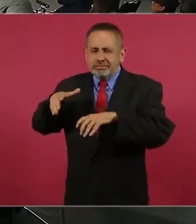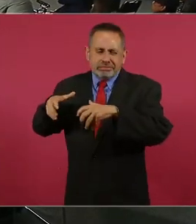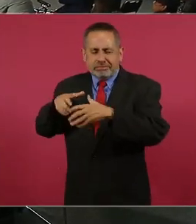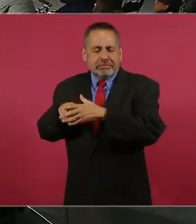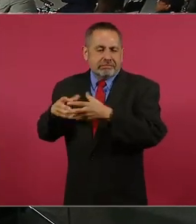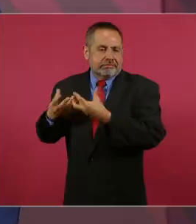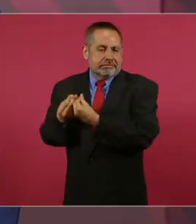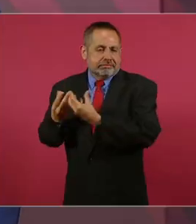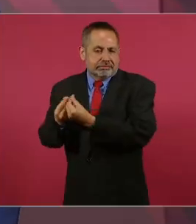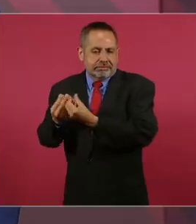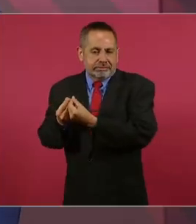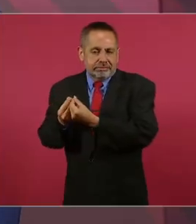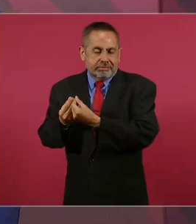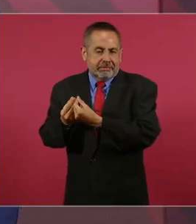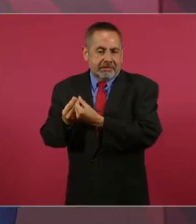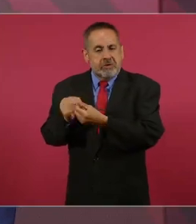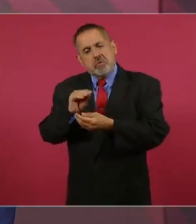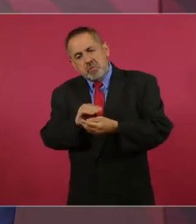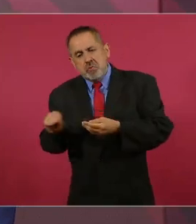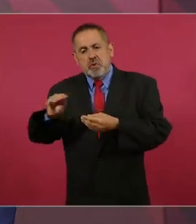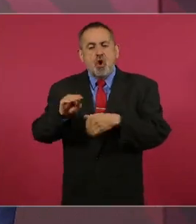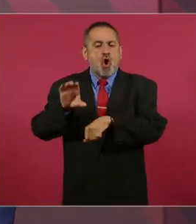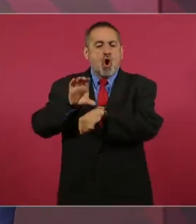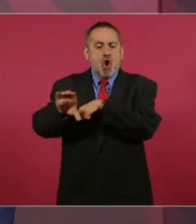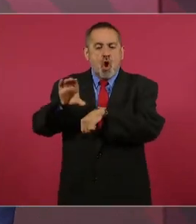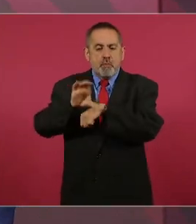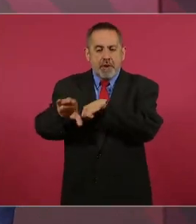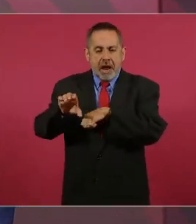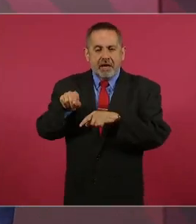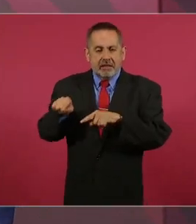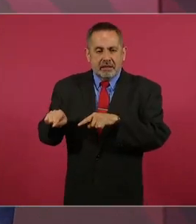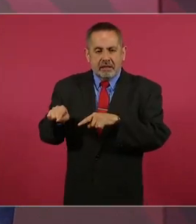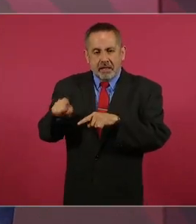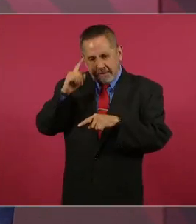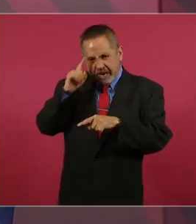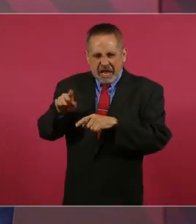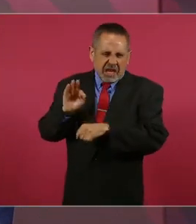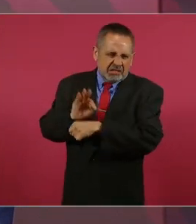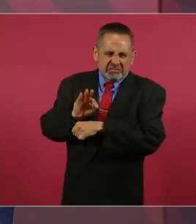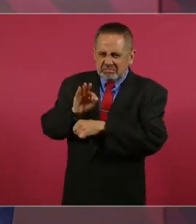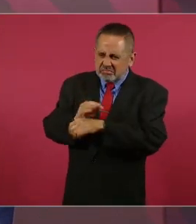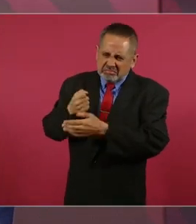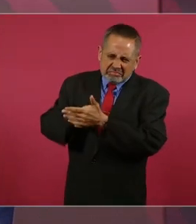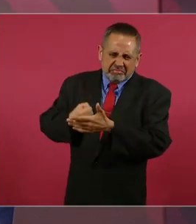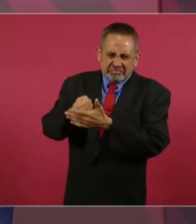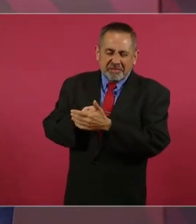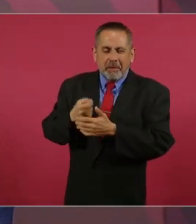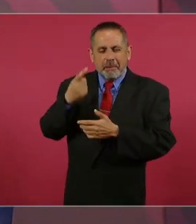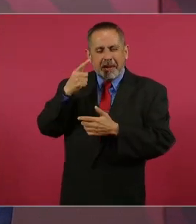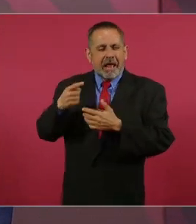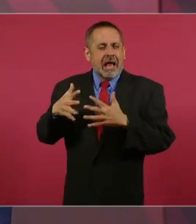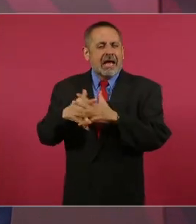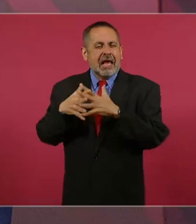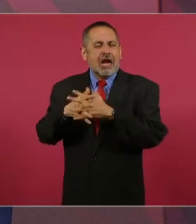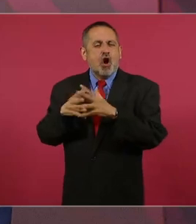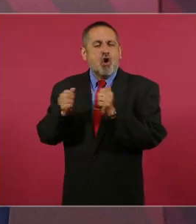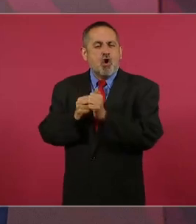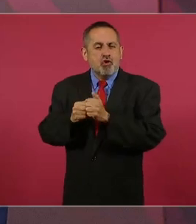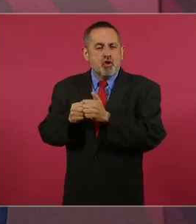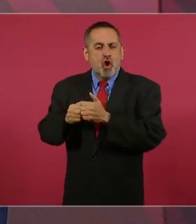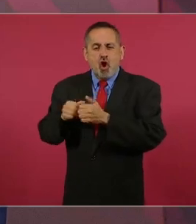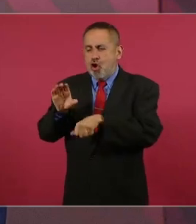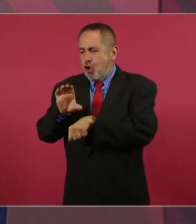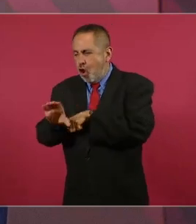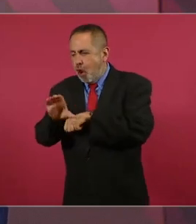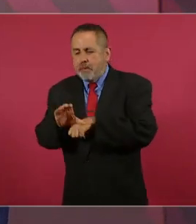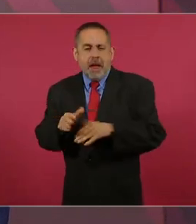y se fue con los colombianos a que no se desintegrara Colombia. Todavía Panamá